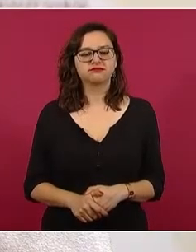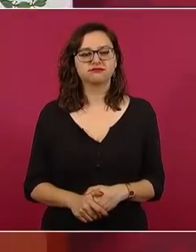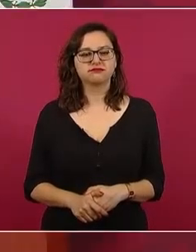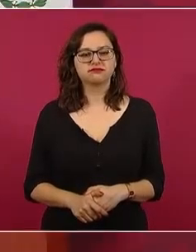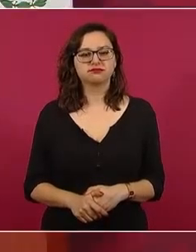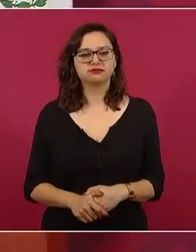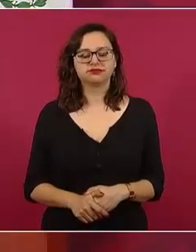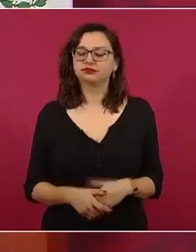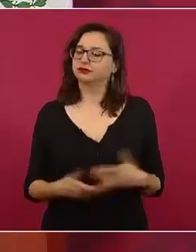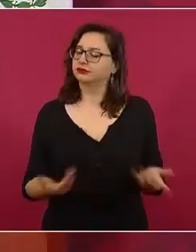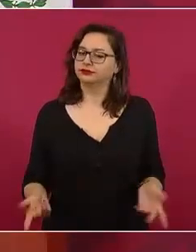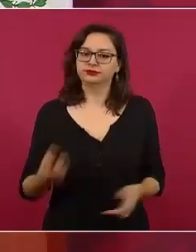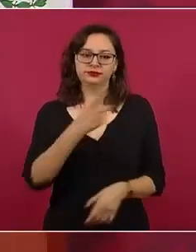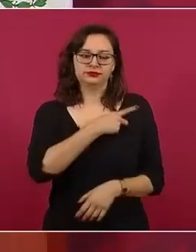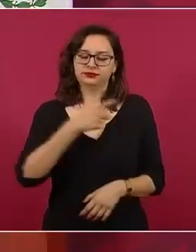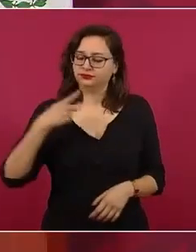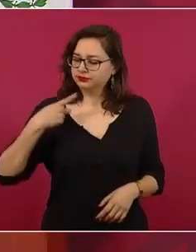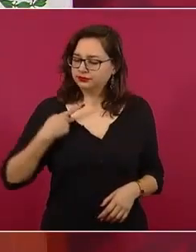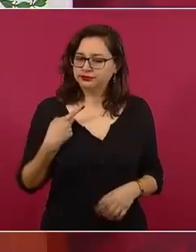Tenemos que